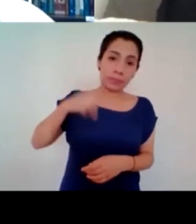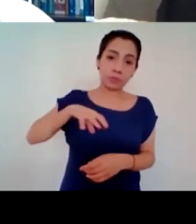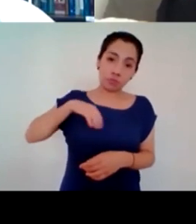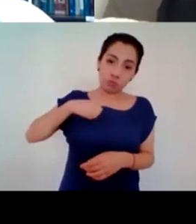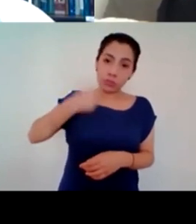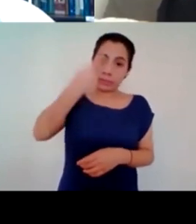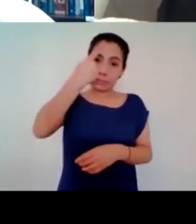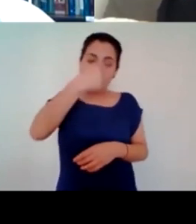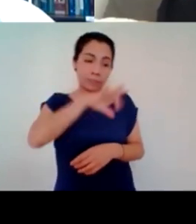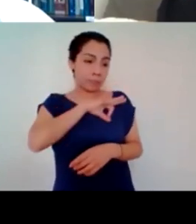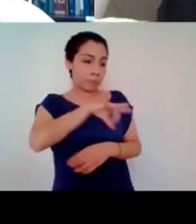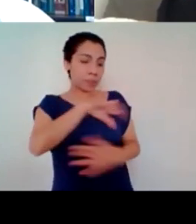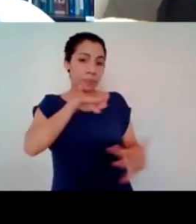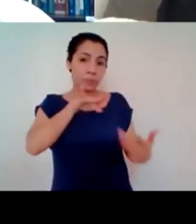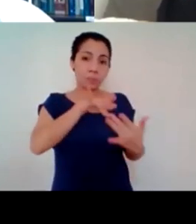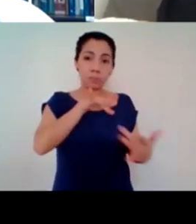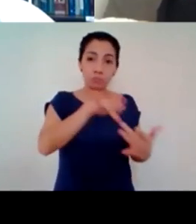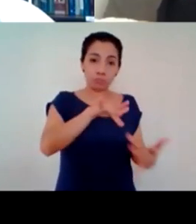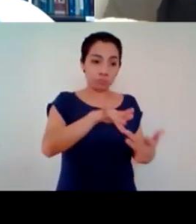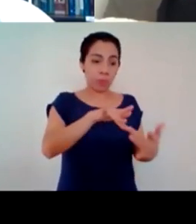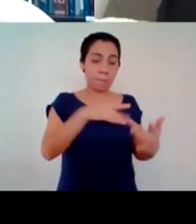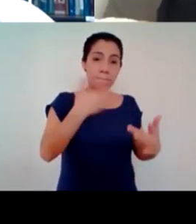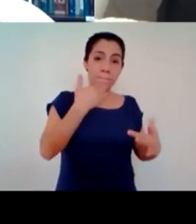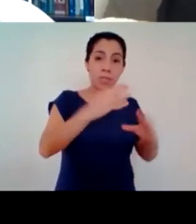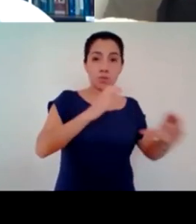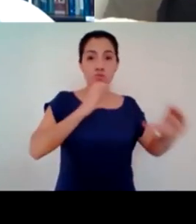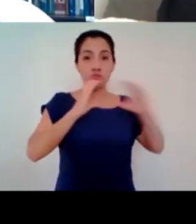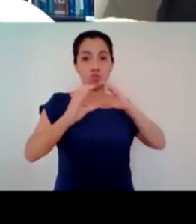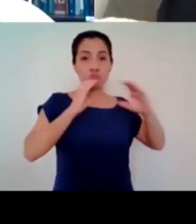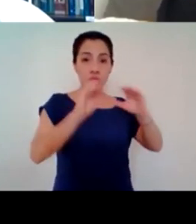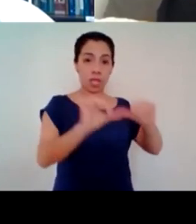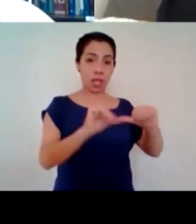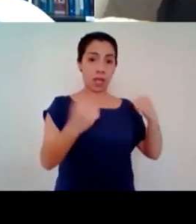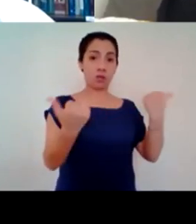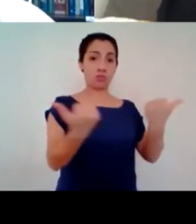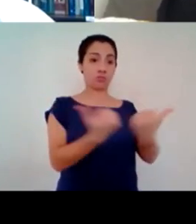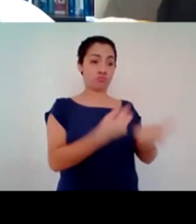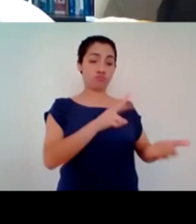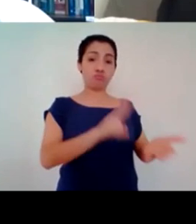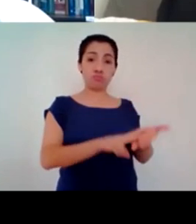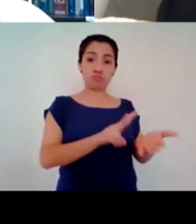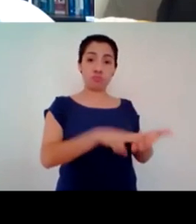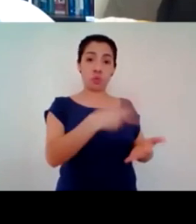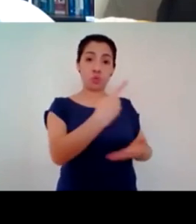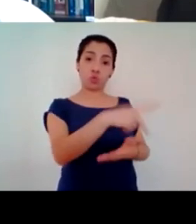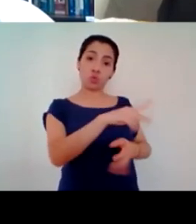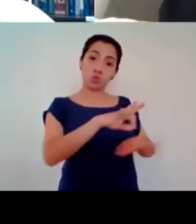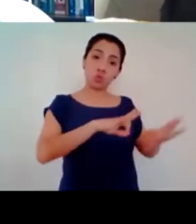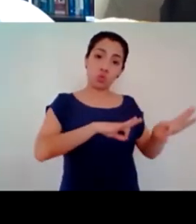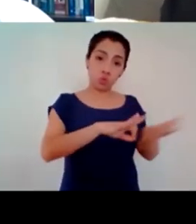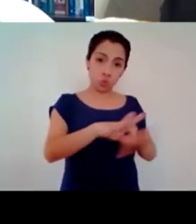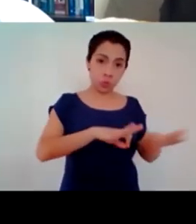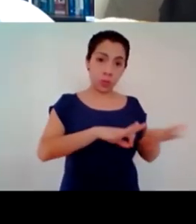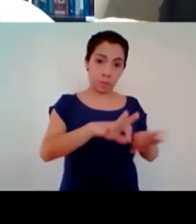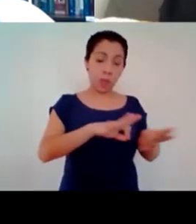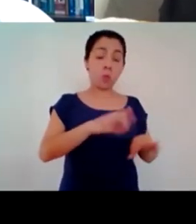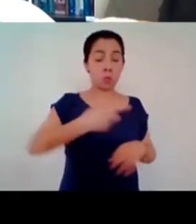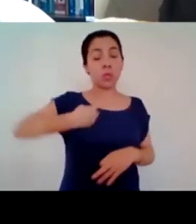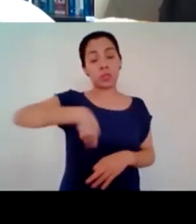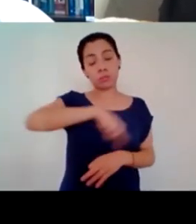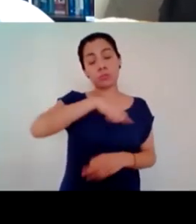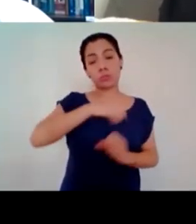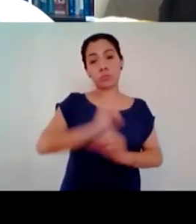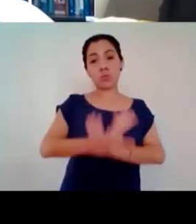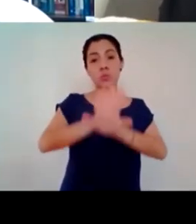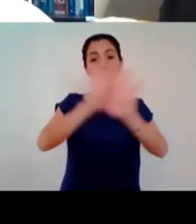asociaciones civiles, que son indispensables y la mayoría de ellas son muy valiosas. Y estamos muy dispuestos a seguir trabajando con